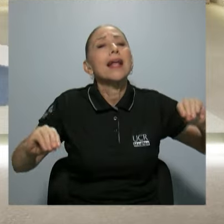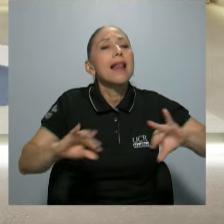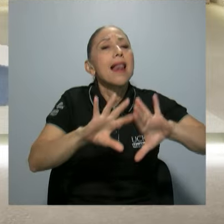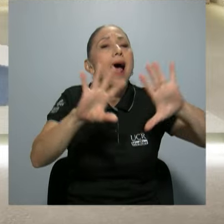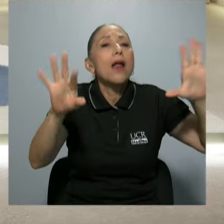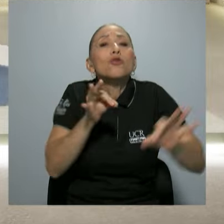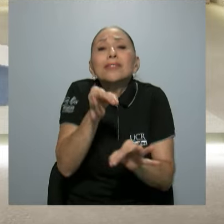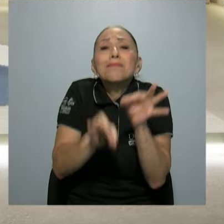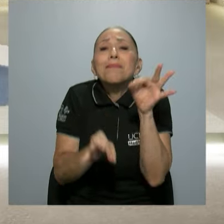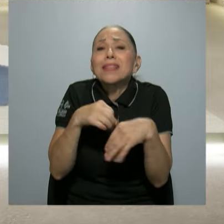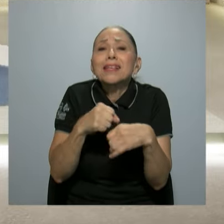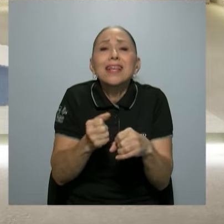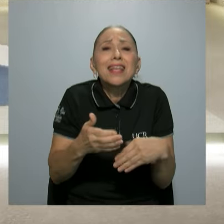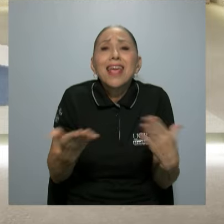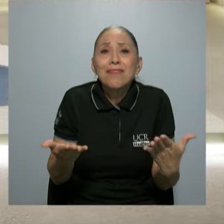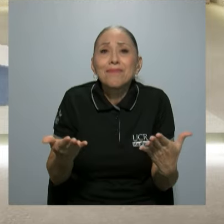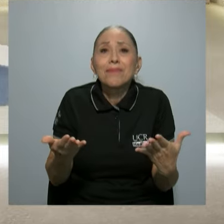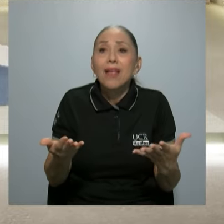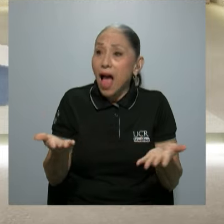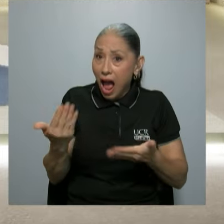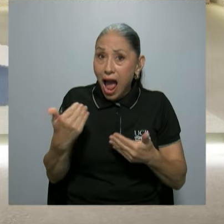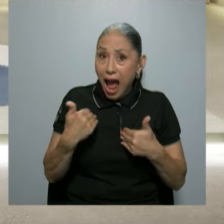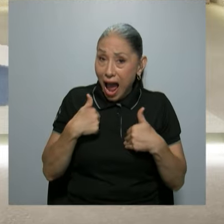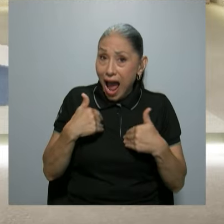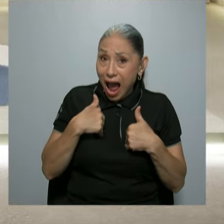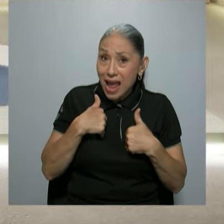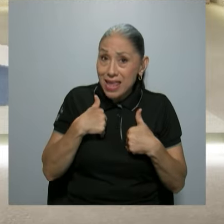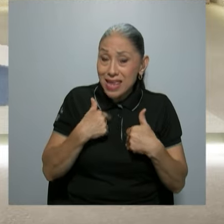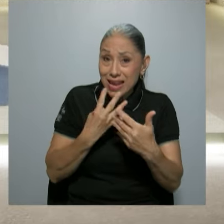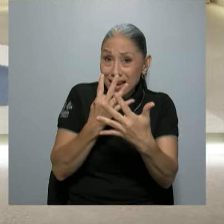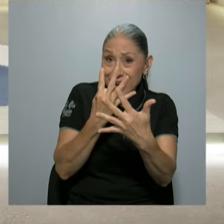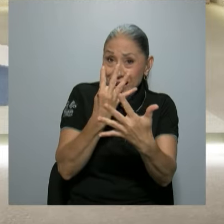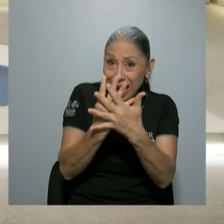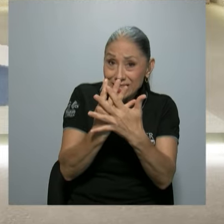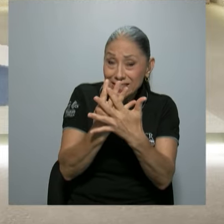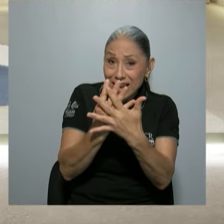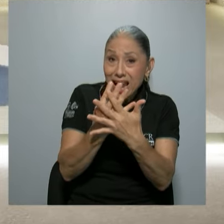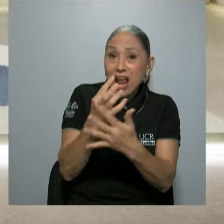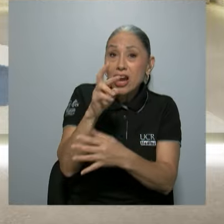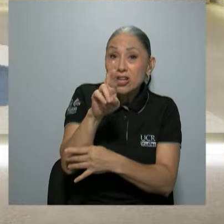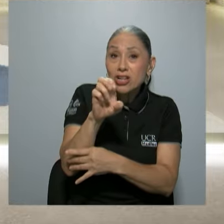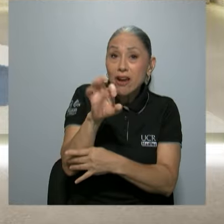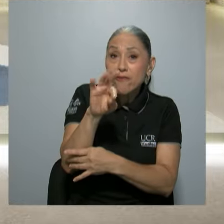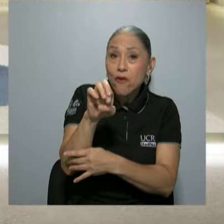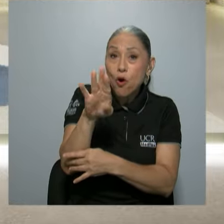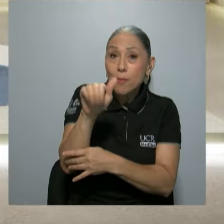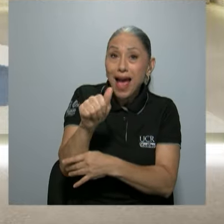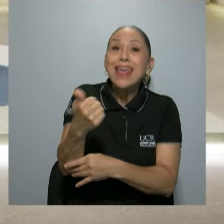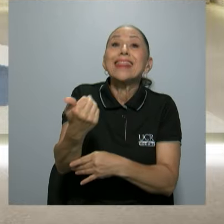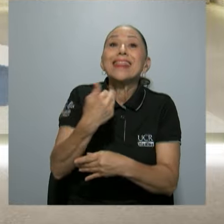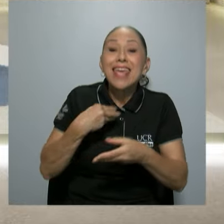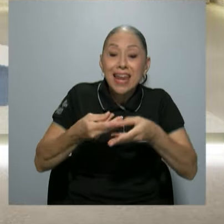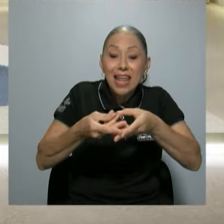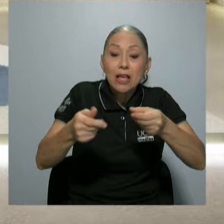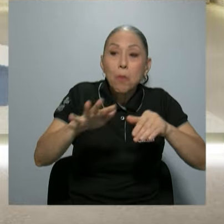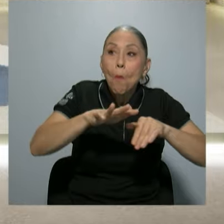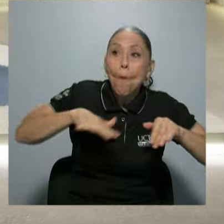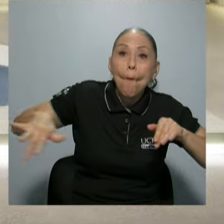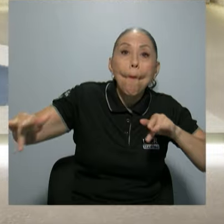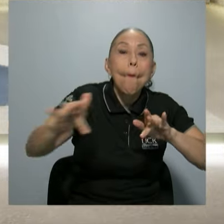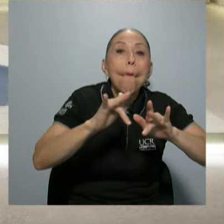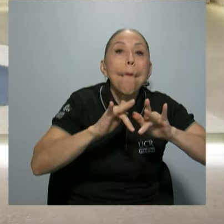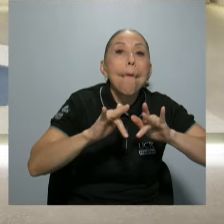era en los terrenos ociosos del centro penitenciario, la reforma que tiene, oiga bien Laura, porque nosotros hicimos esa investigación en